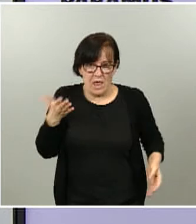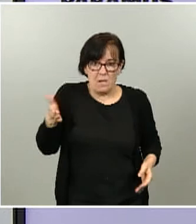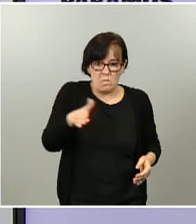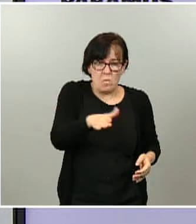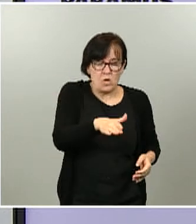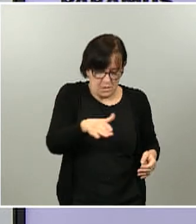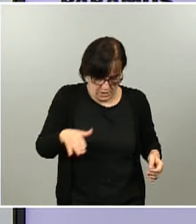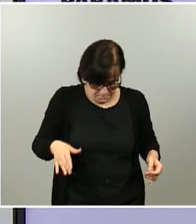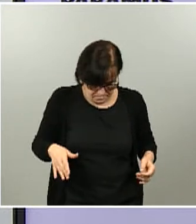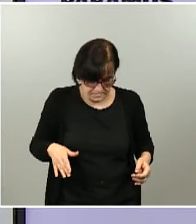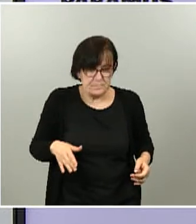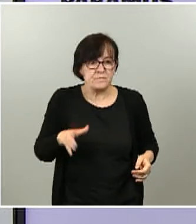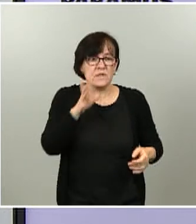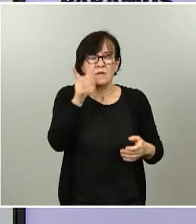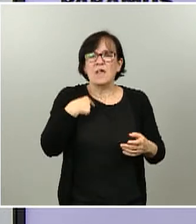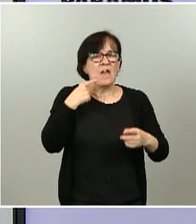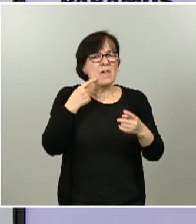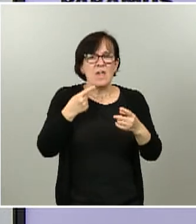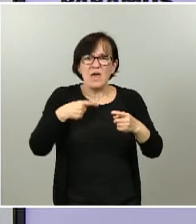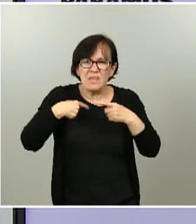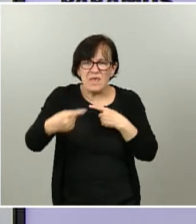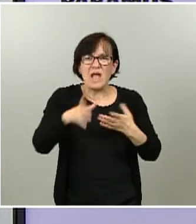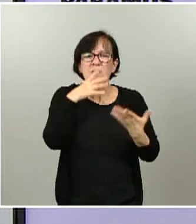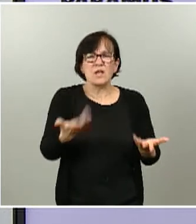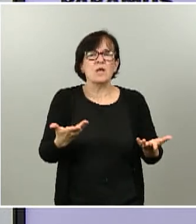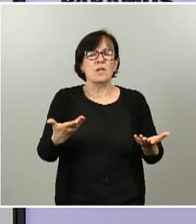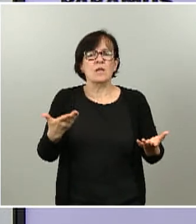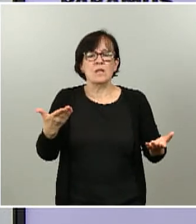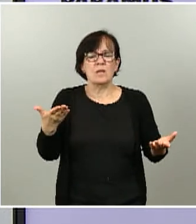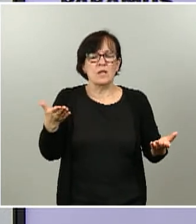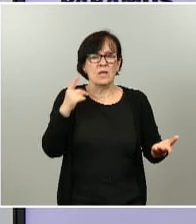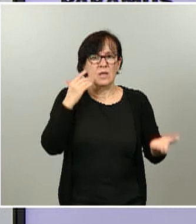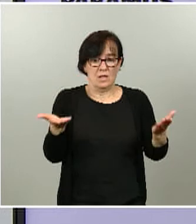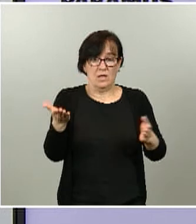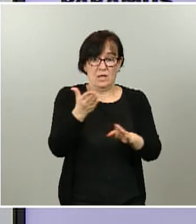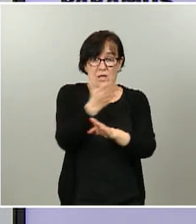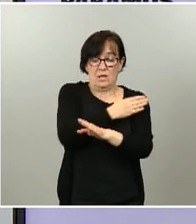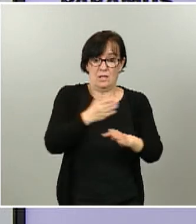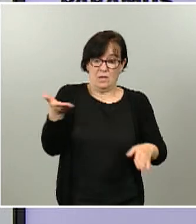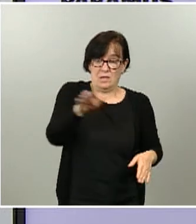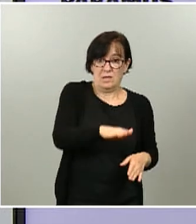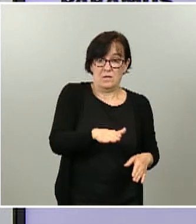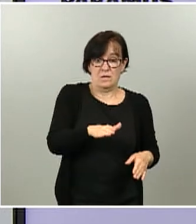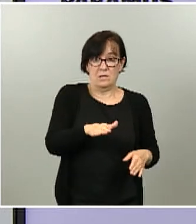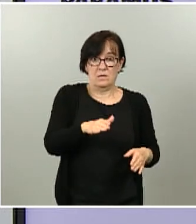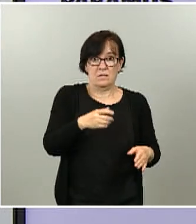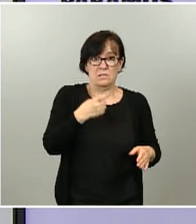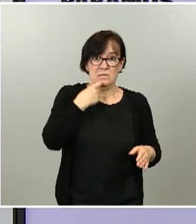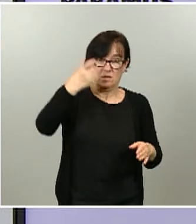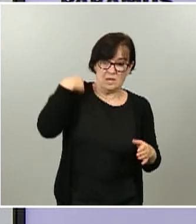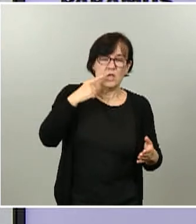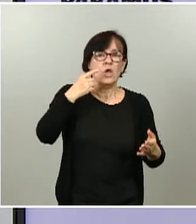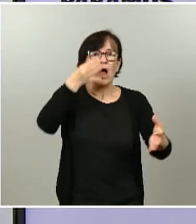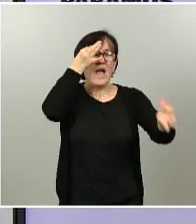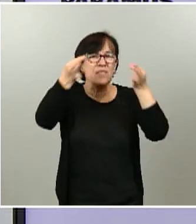las damos a conocer diariamente, comparan la mortalidad de estos días con la mortalidad del año anterior y también los datos de fallecidos con unos criterios